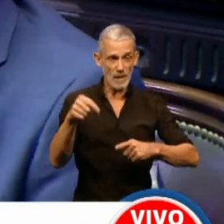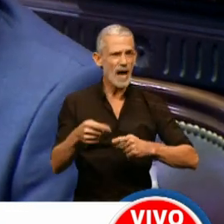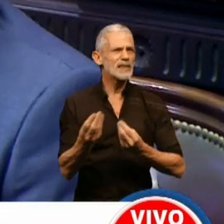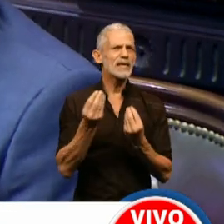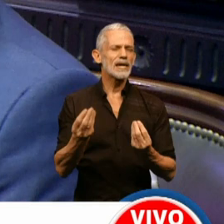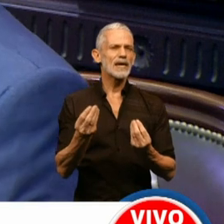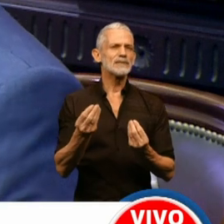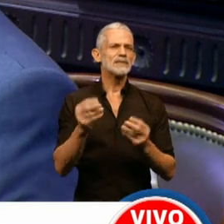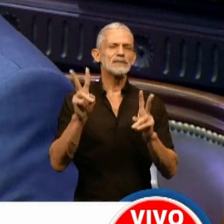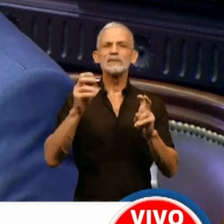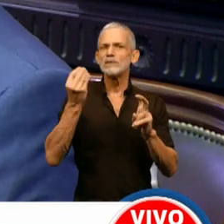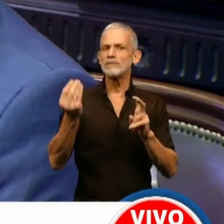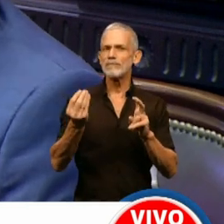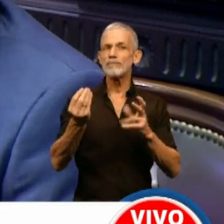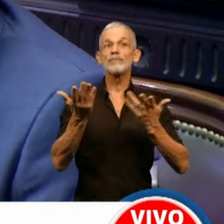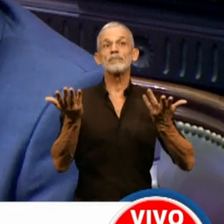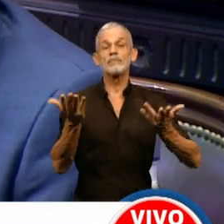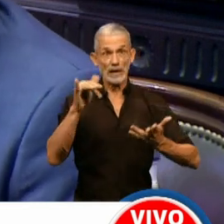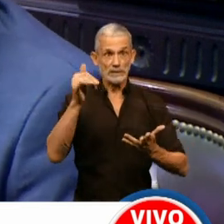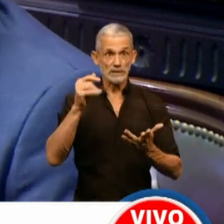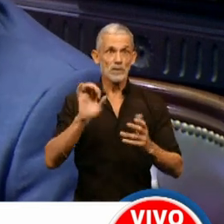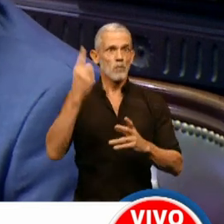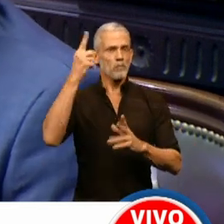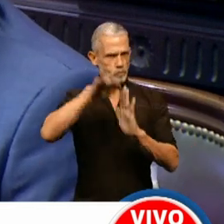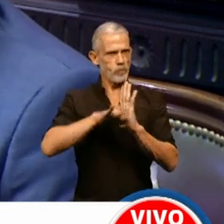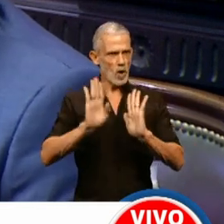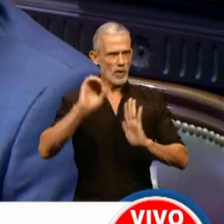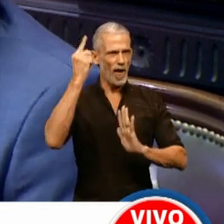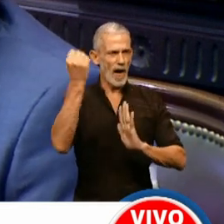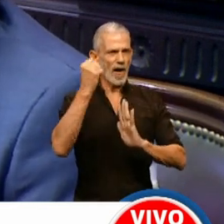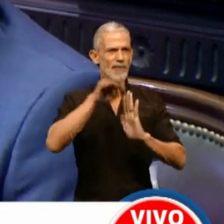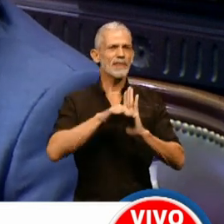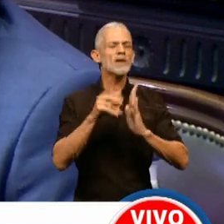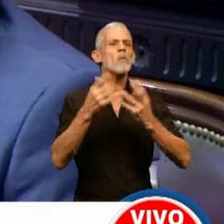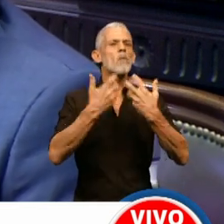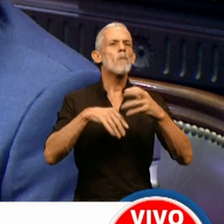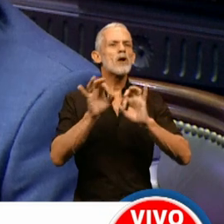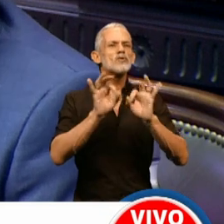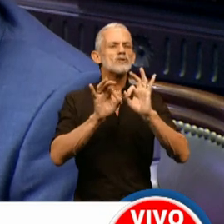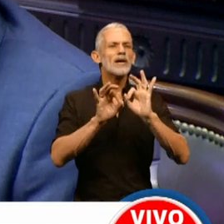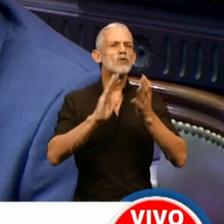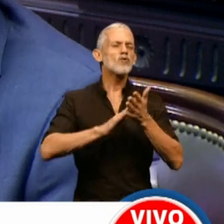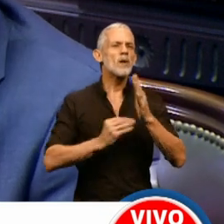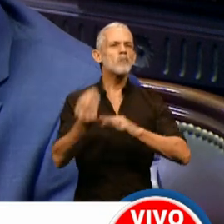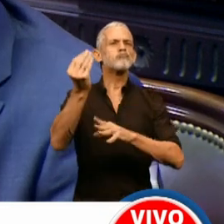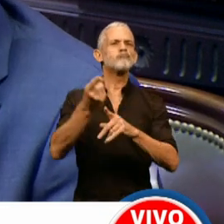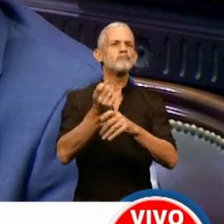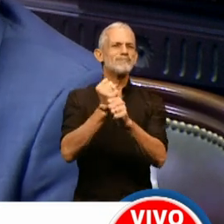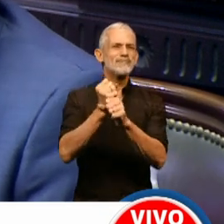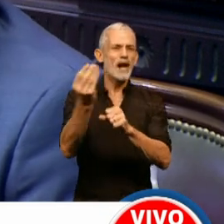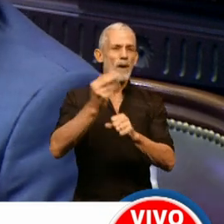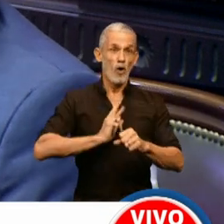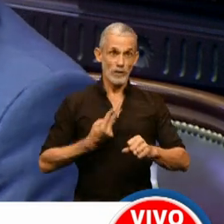lo que discutimos hoy si es una prioridad para el gobierno que es este proyecto de cupo laboral trans